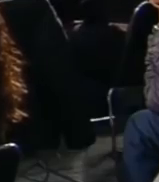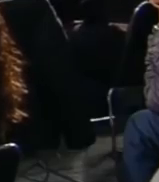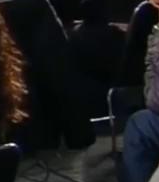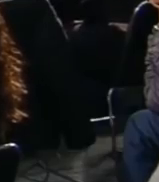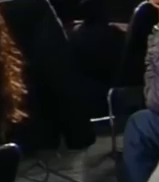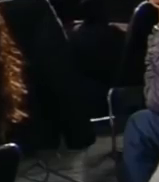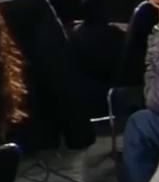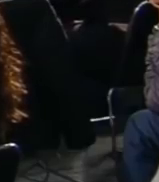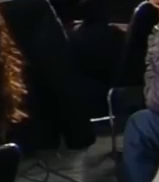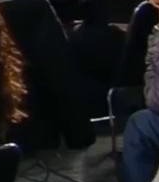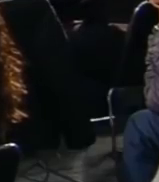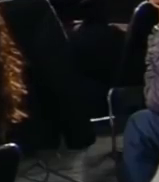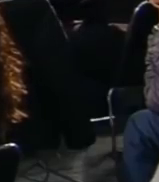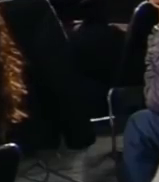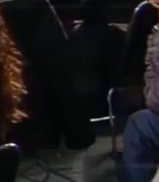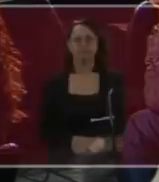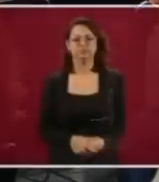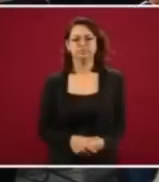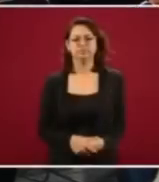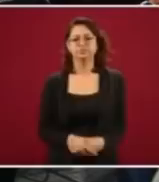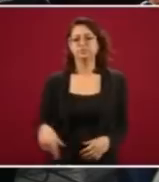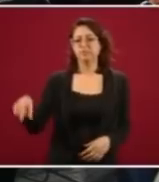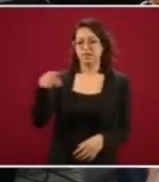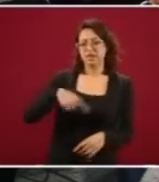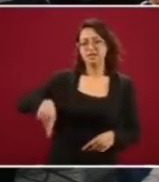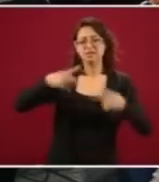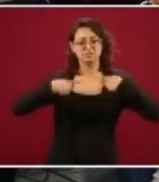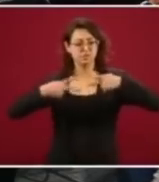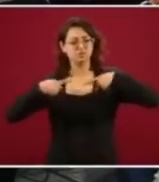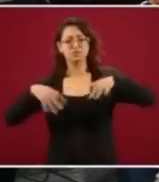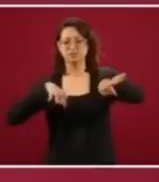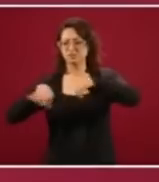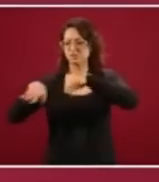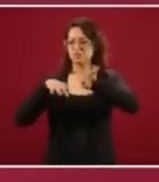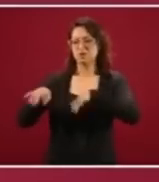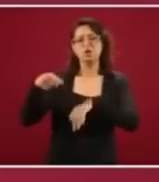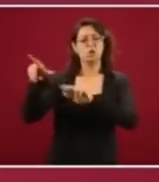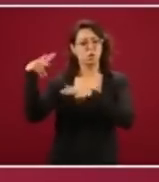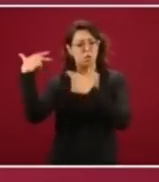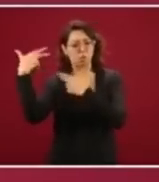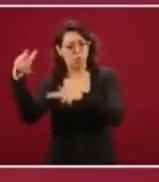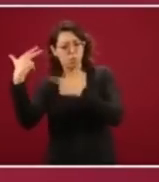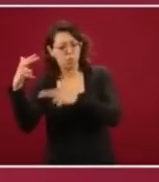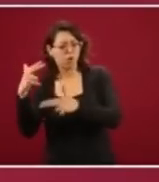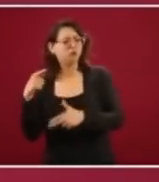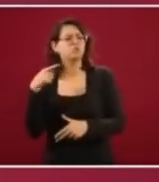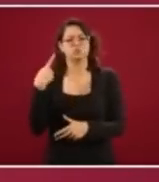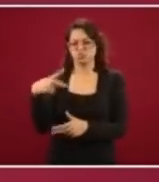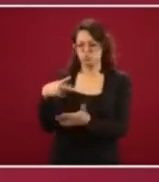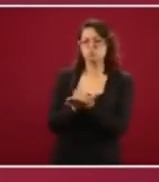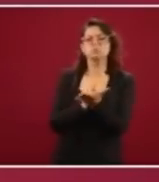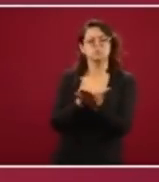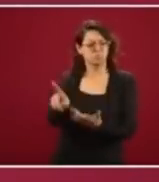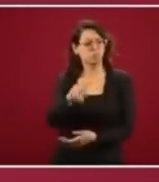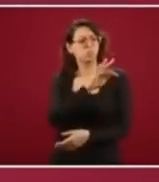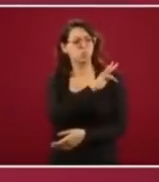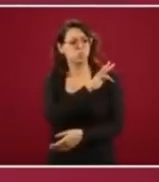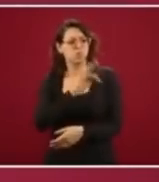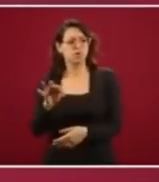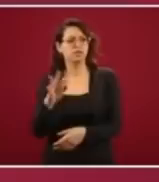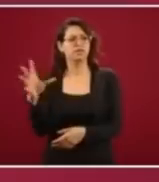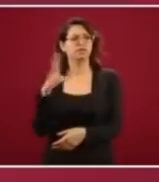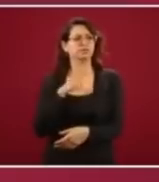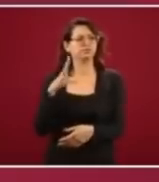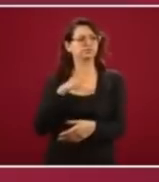decirlo, el poder recurrir a esta herramienta. Tiene el plazo, por